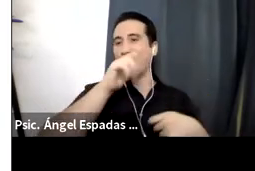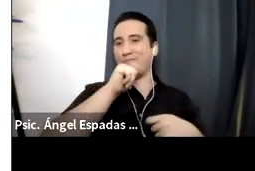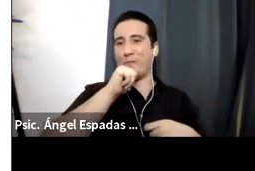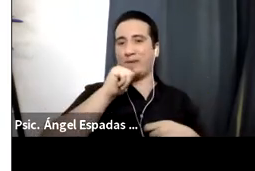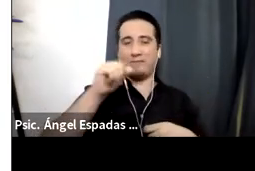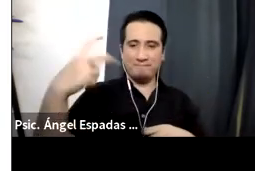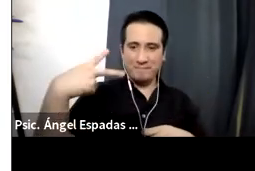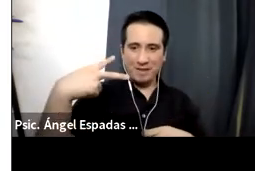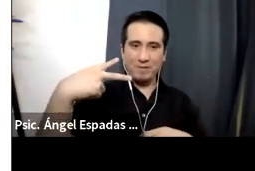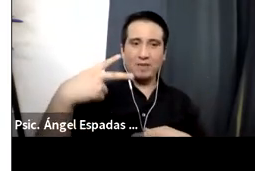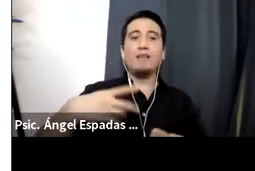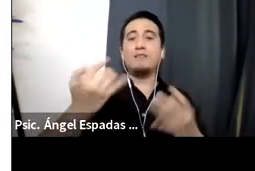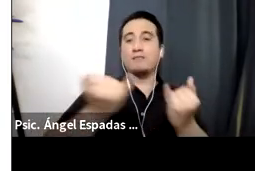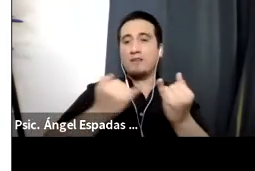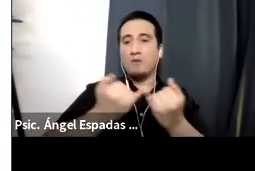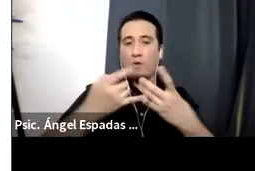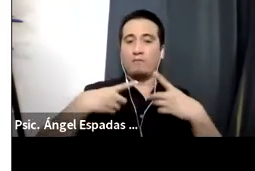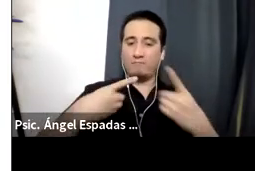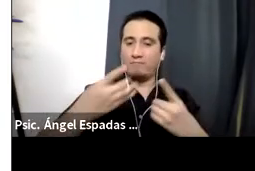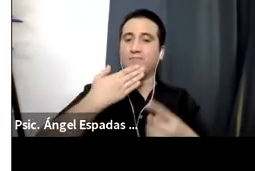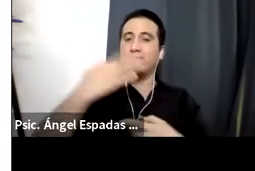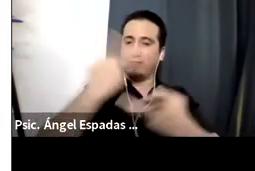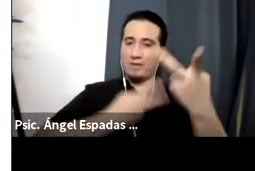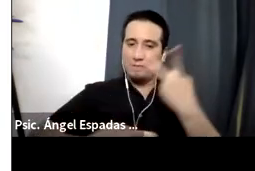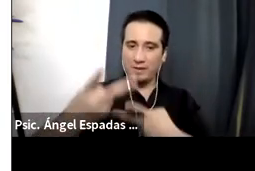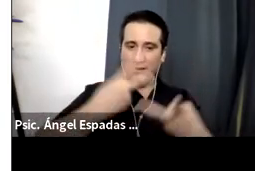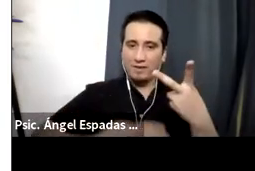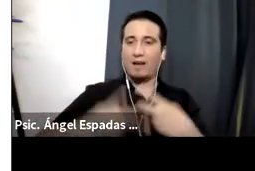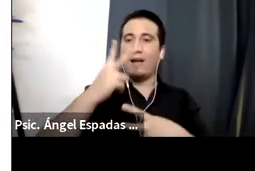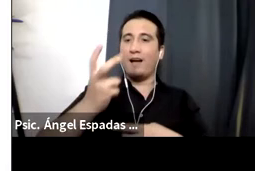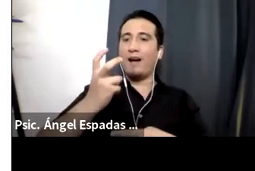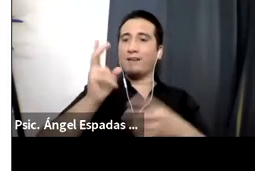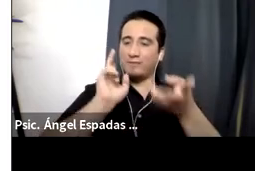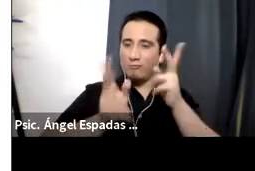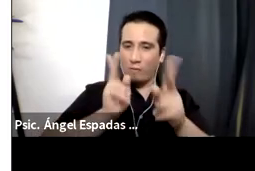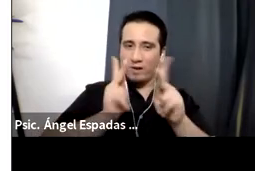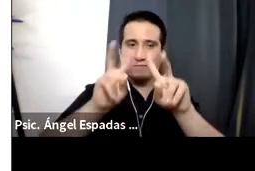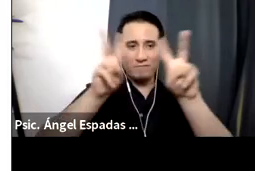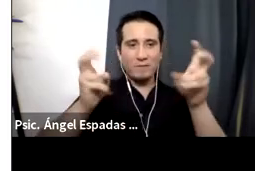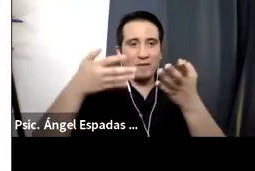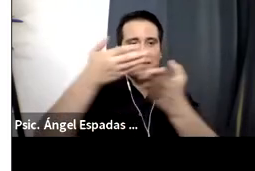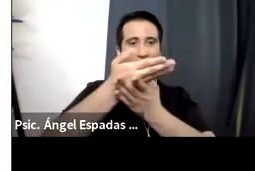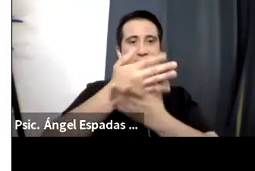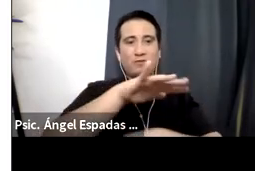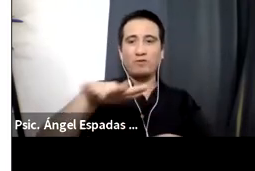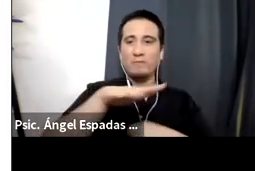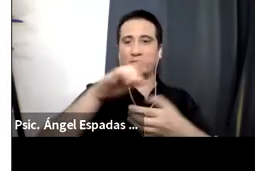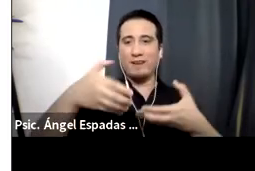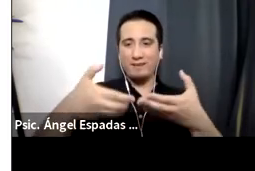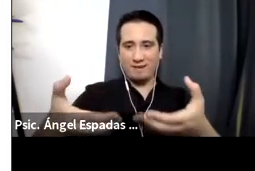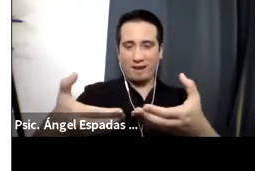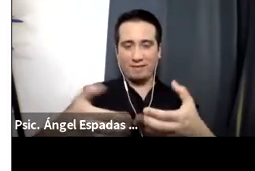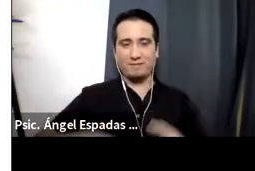y darles la bienvenida a pues este conversatorio sobre el tema de acceso universal en calles. La